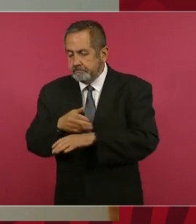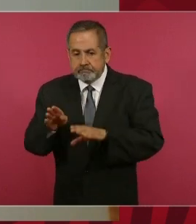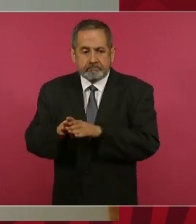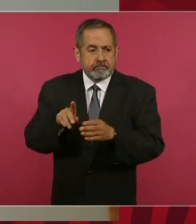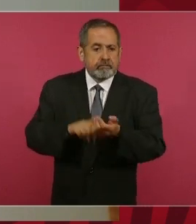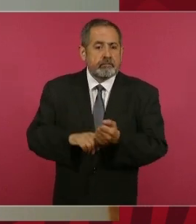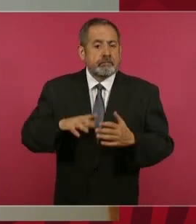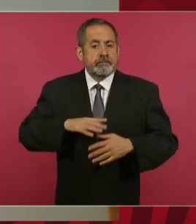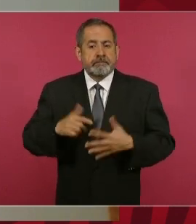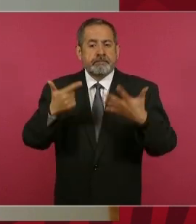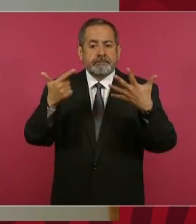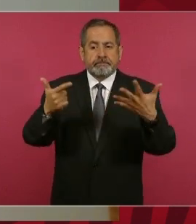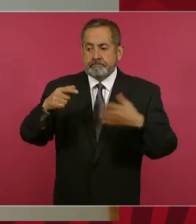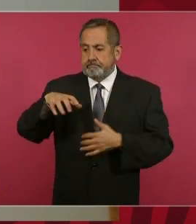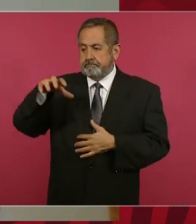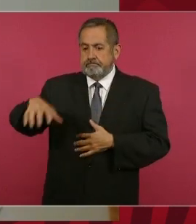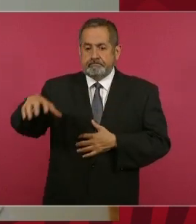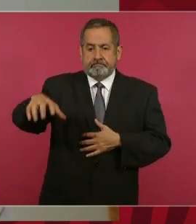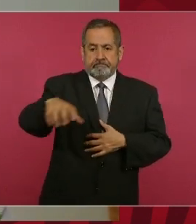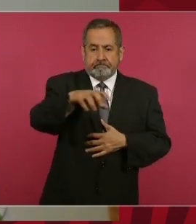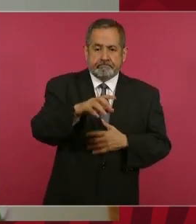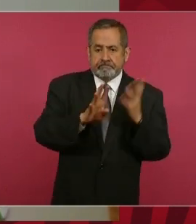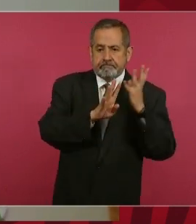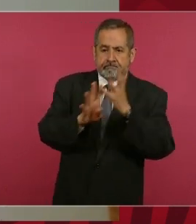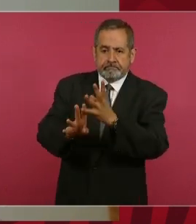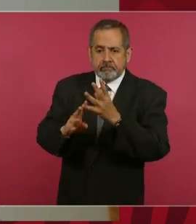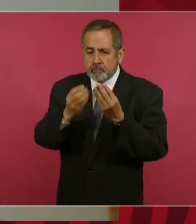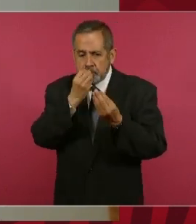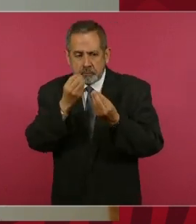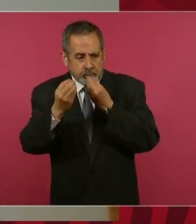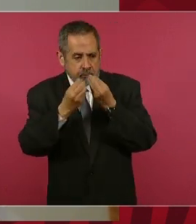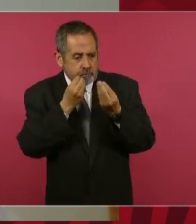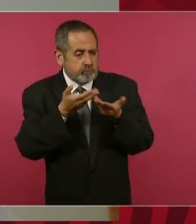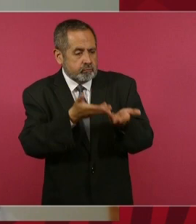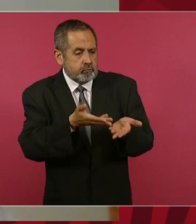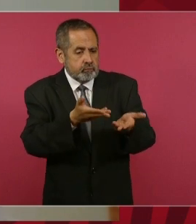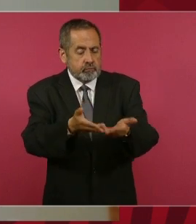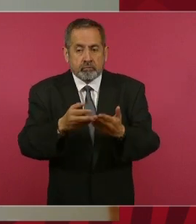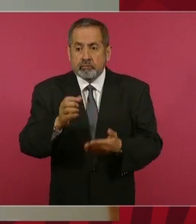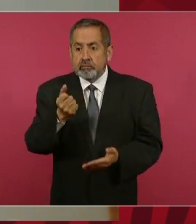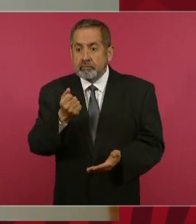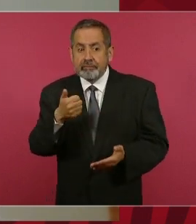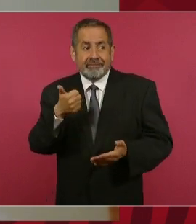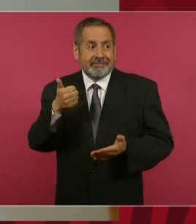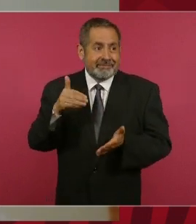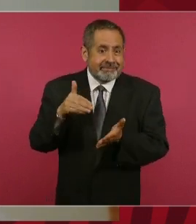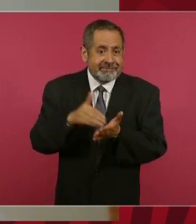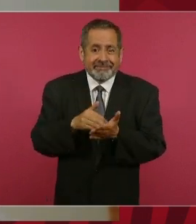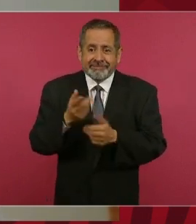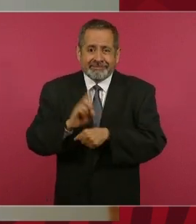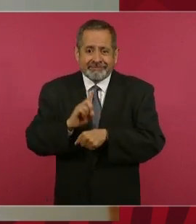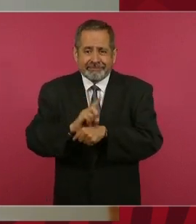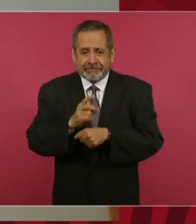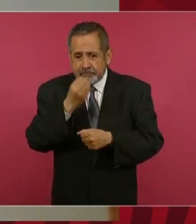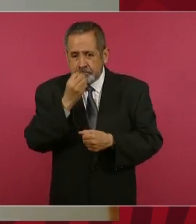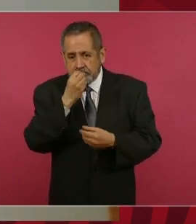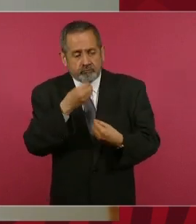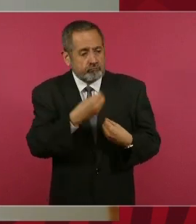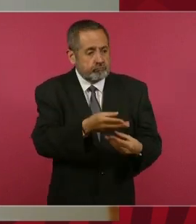7 comedores comunitarios que distribuyen más de 66,000 raciones de comida. Se han